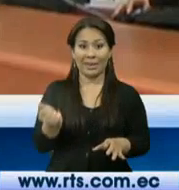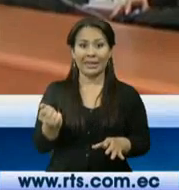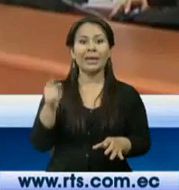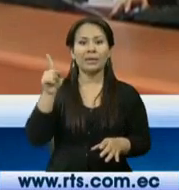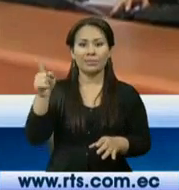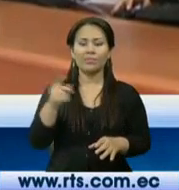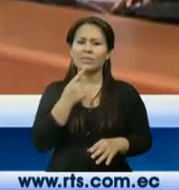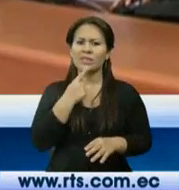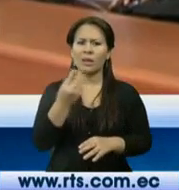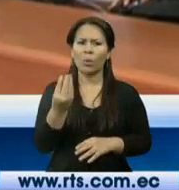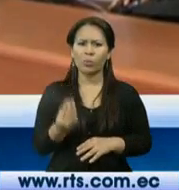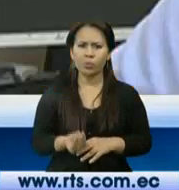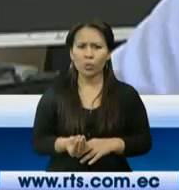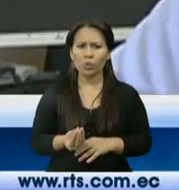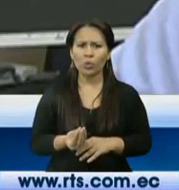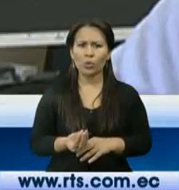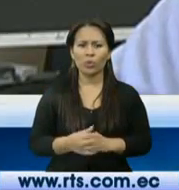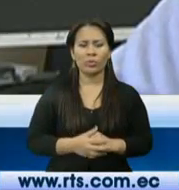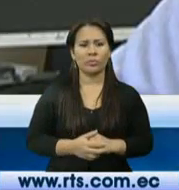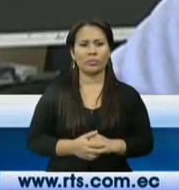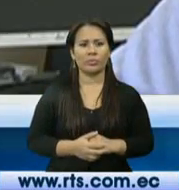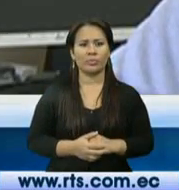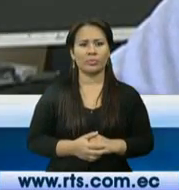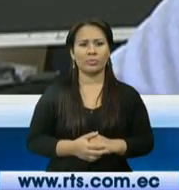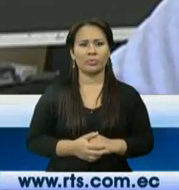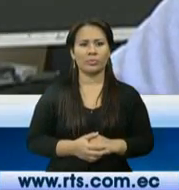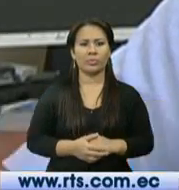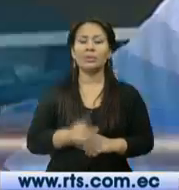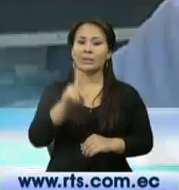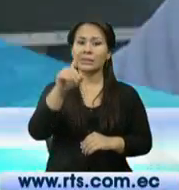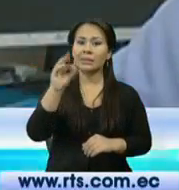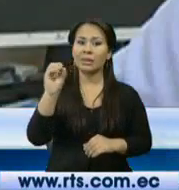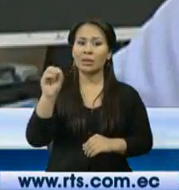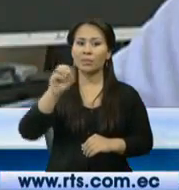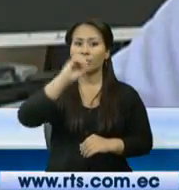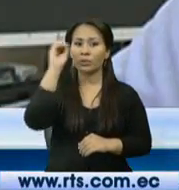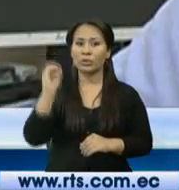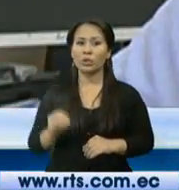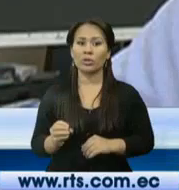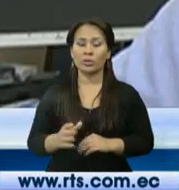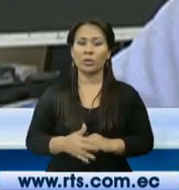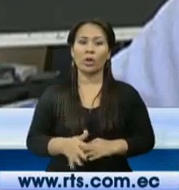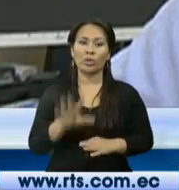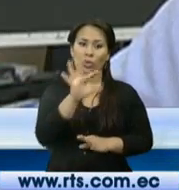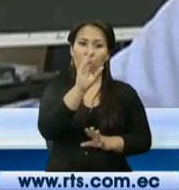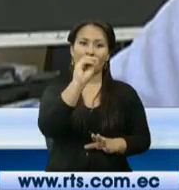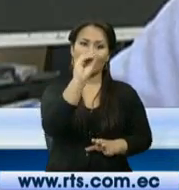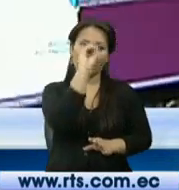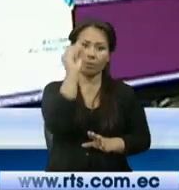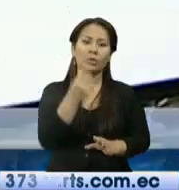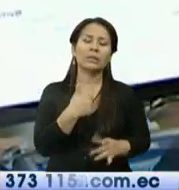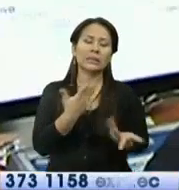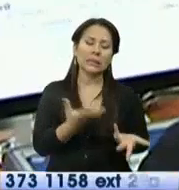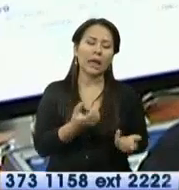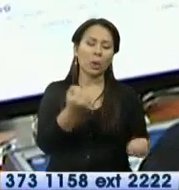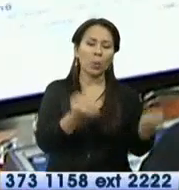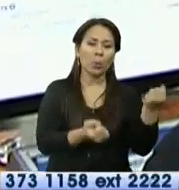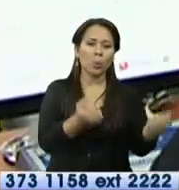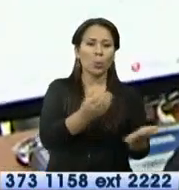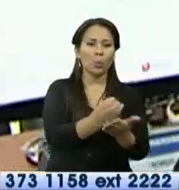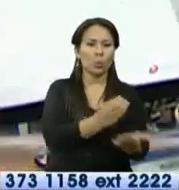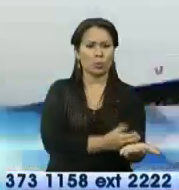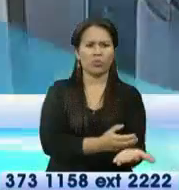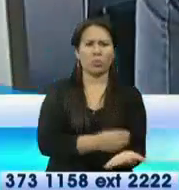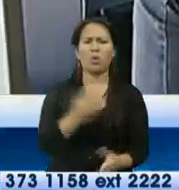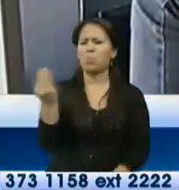sido menor al esperado. Bueno, hablemos de un 100%, creo que un 90% de la gente quiere hacer el curso de conducción. Entonces, muy poco la gente